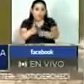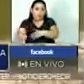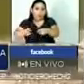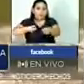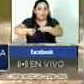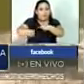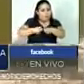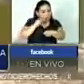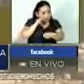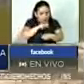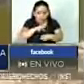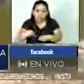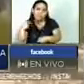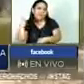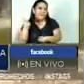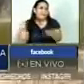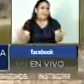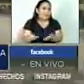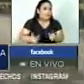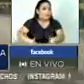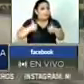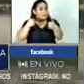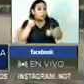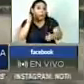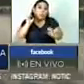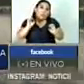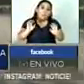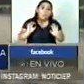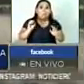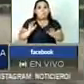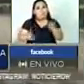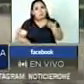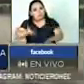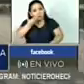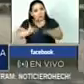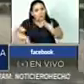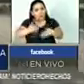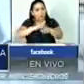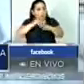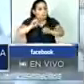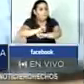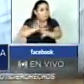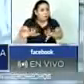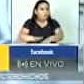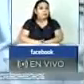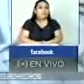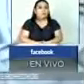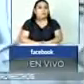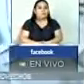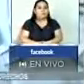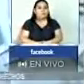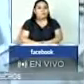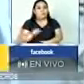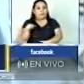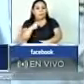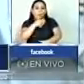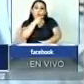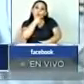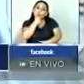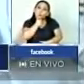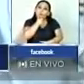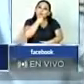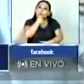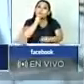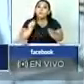han dado los resultados deseados y asegura pudo haberse dado una situación detonante. Aquí todo eso está en duda, porque